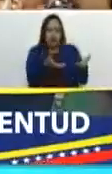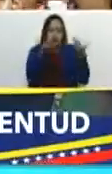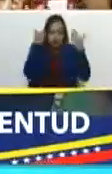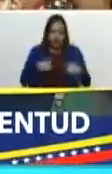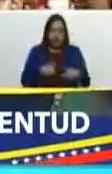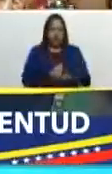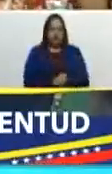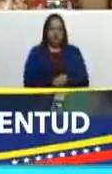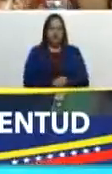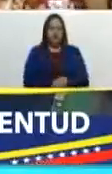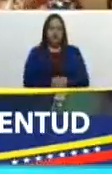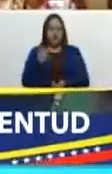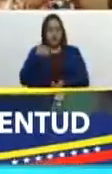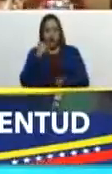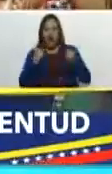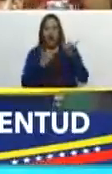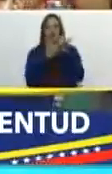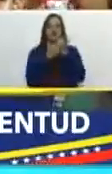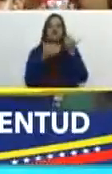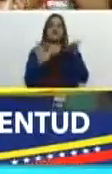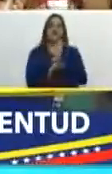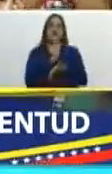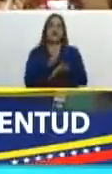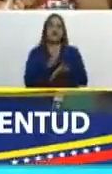Creo en mi cosa, ¿vale?